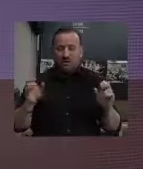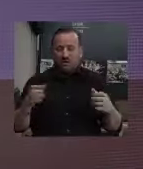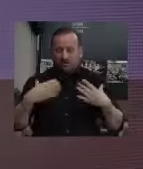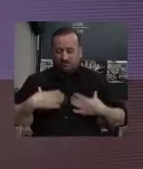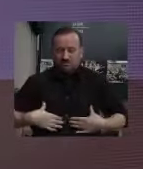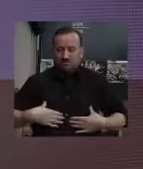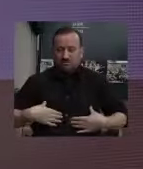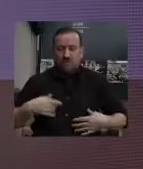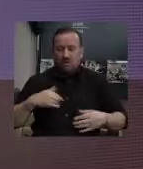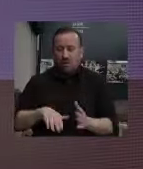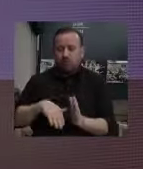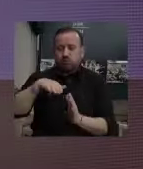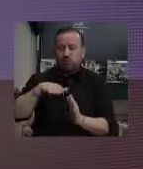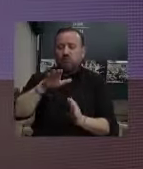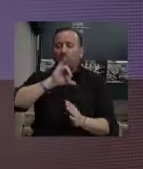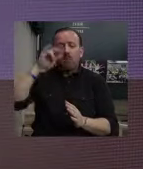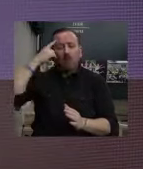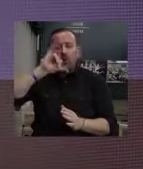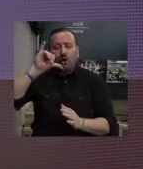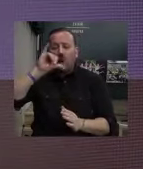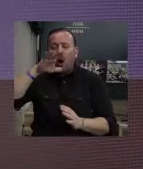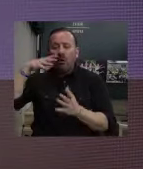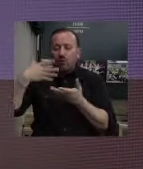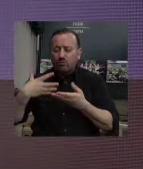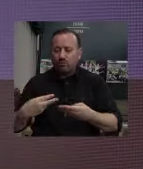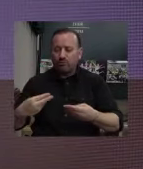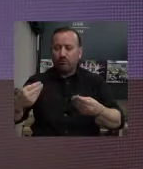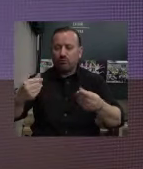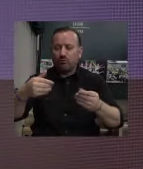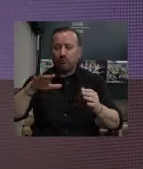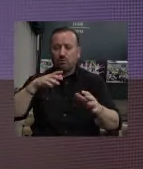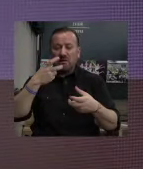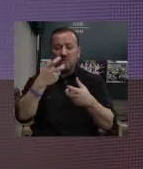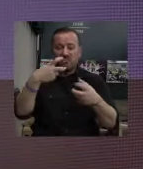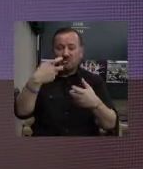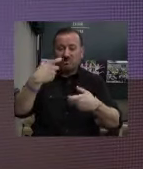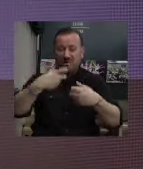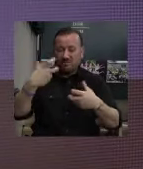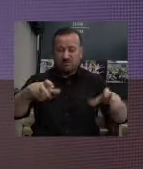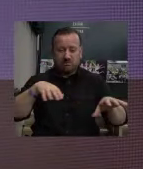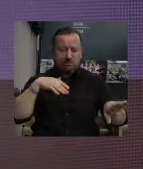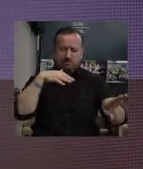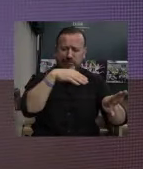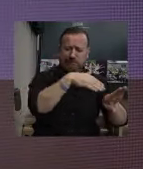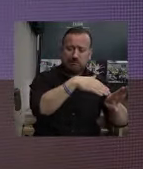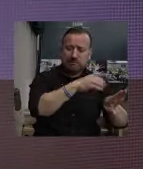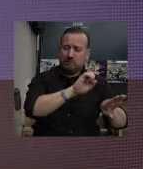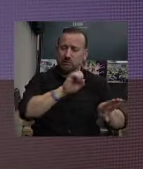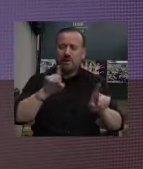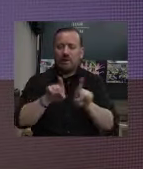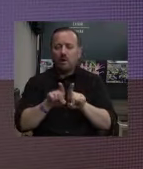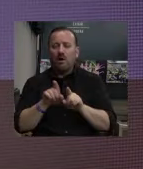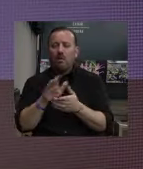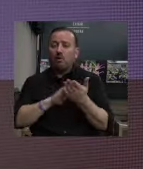problema es cuando el agua se va Que no quede muy aporreado contra las piedras del fondo el problema de una plataforma es que cuando